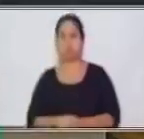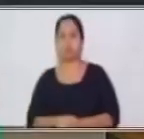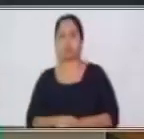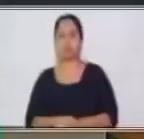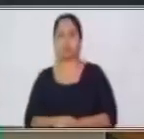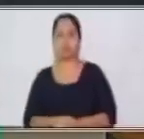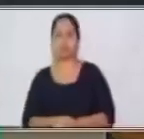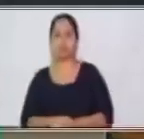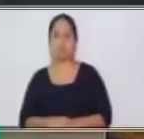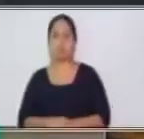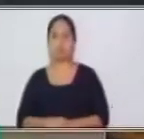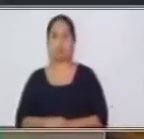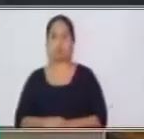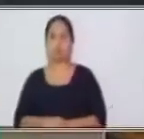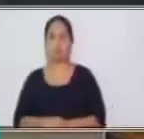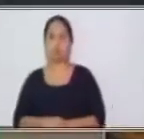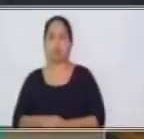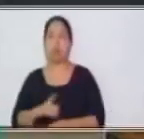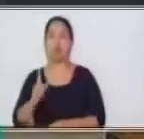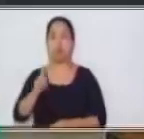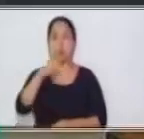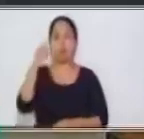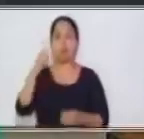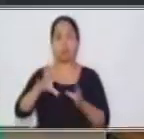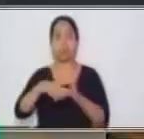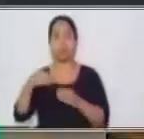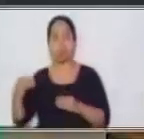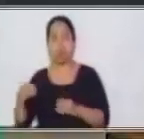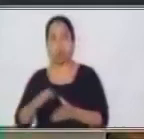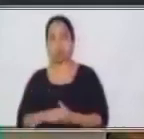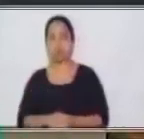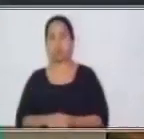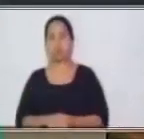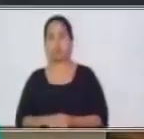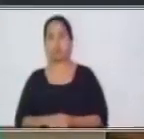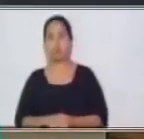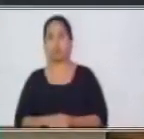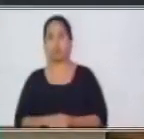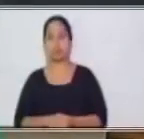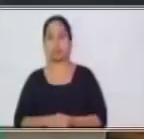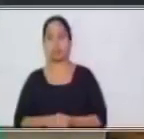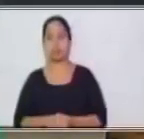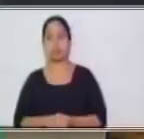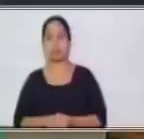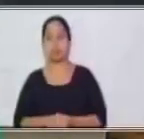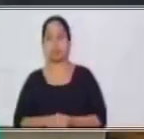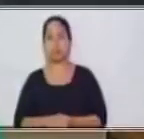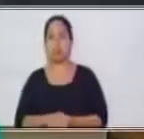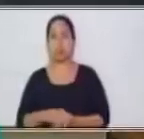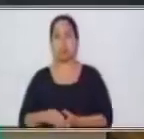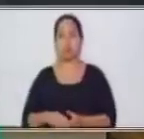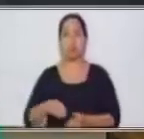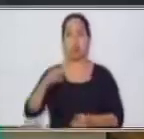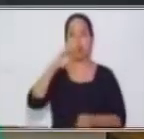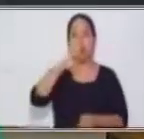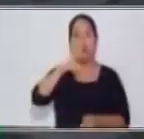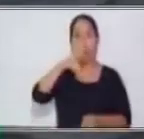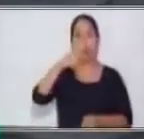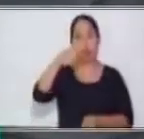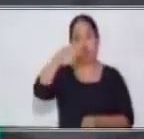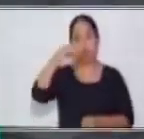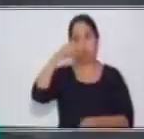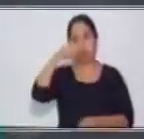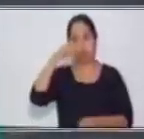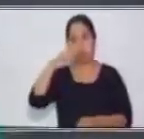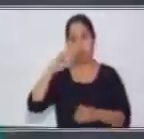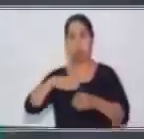¿A qué va a ser igual esto? Al seno de alfa va a ser igual al cateto opuesto al ángulo